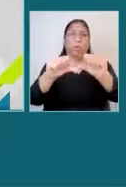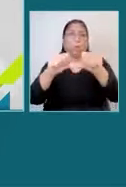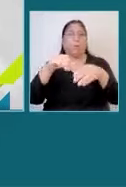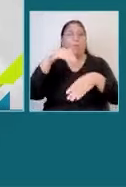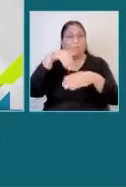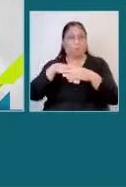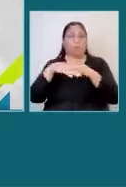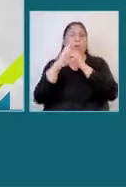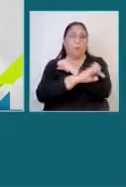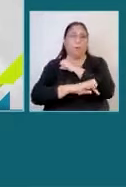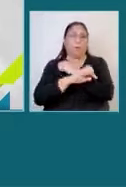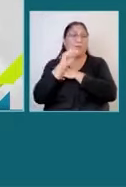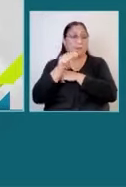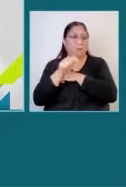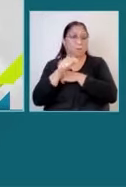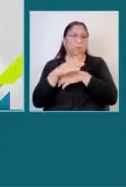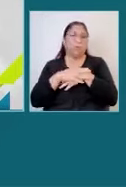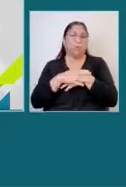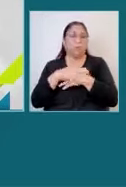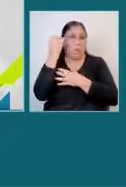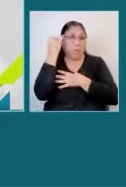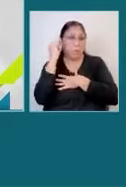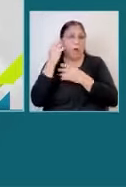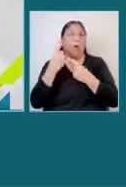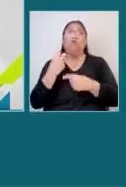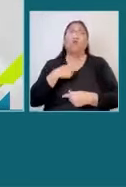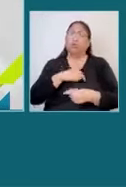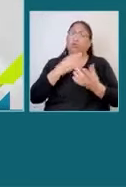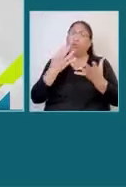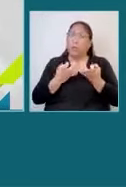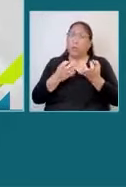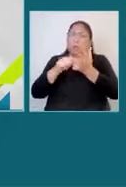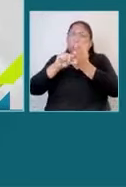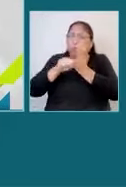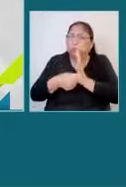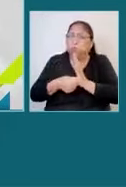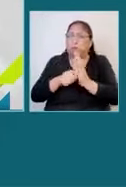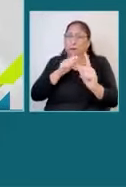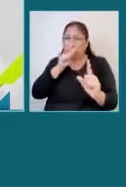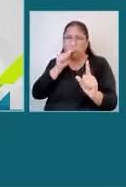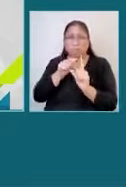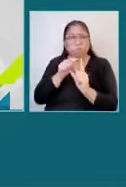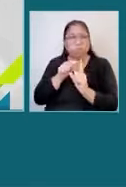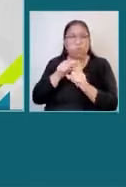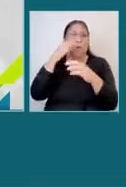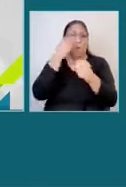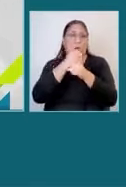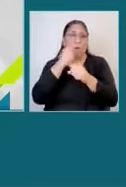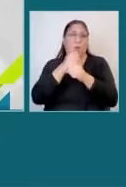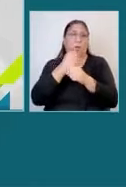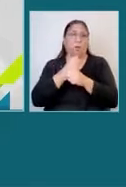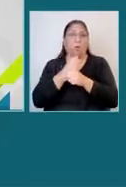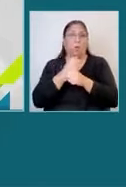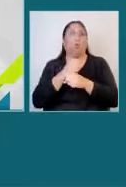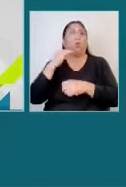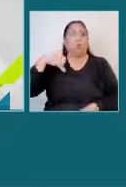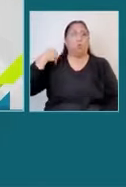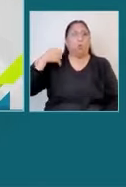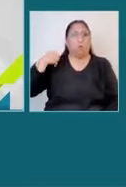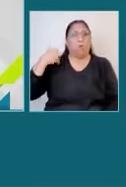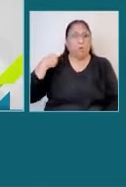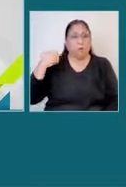marco. Pero como decía hace un momento, nosotros queremos enfatizar en ello el trabajo con jóvenes también,